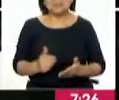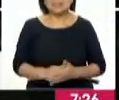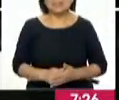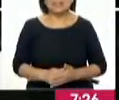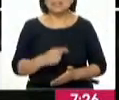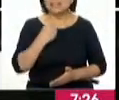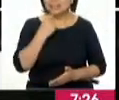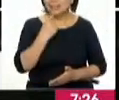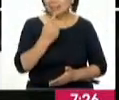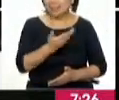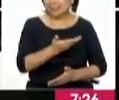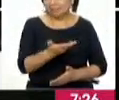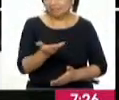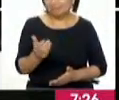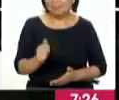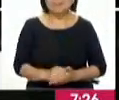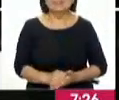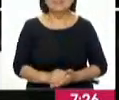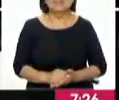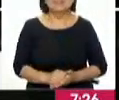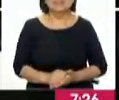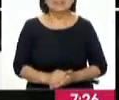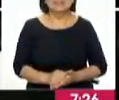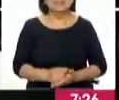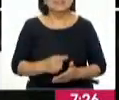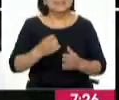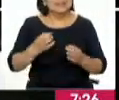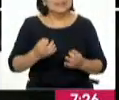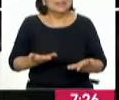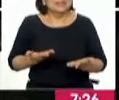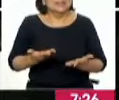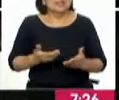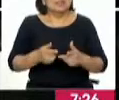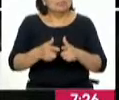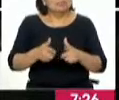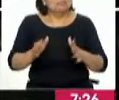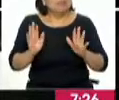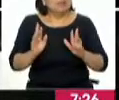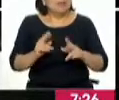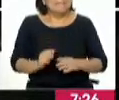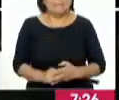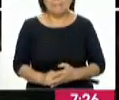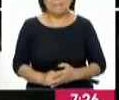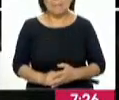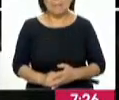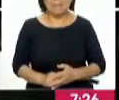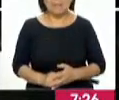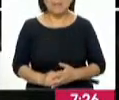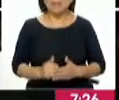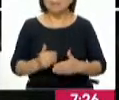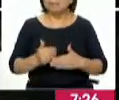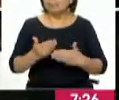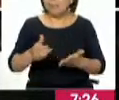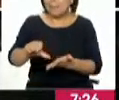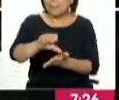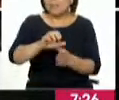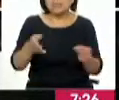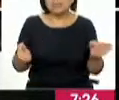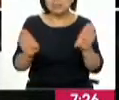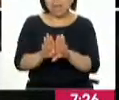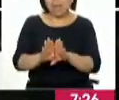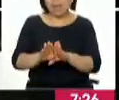Simplemente recordar que, como te decía, la decisión de las autoridades locales es cerrar plazas y parques. En